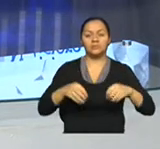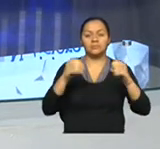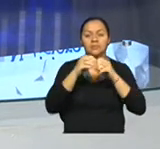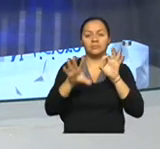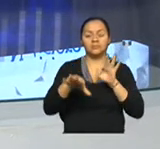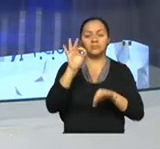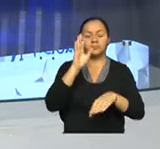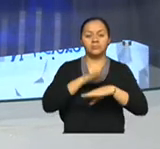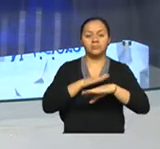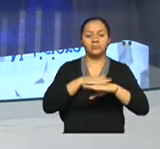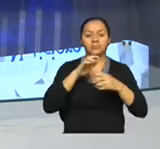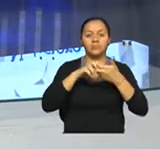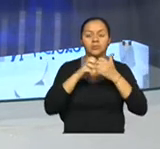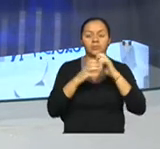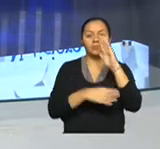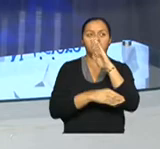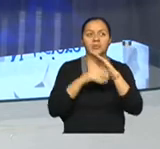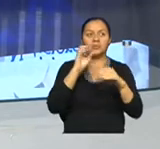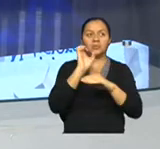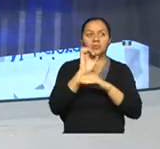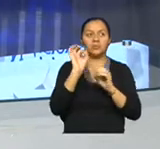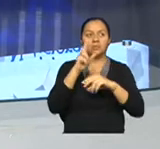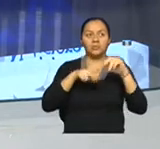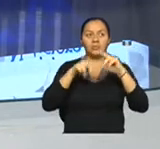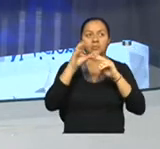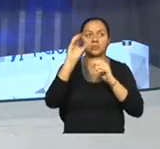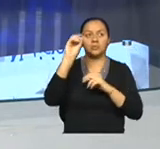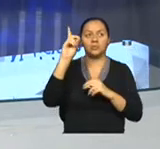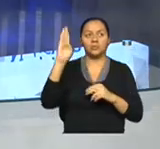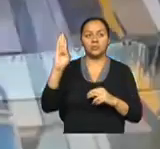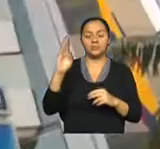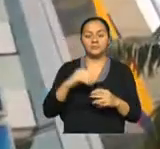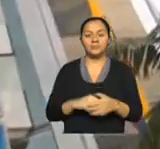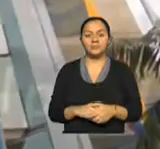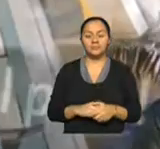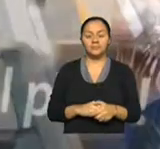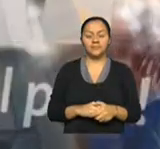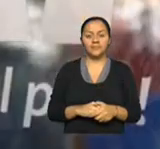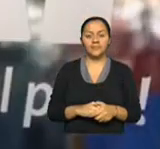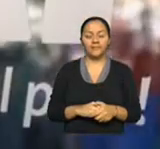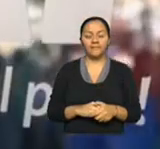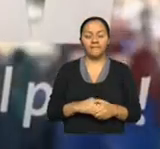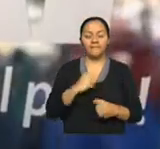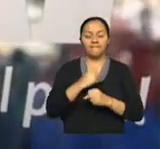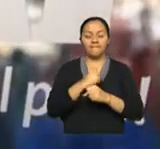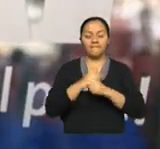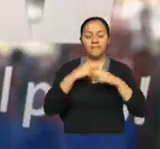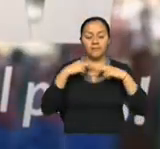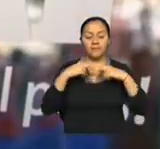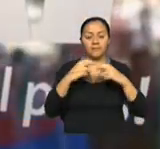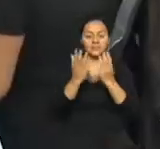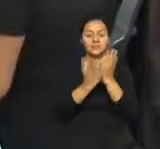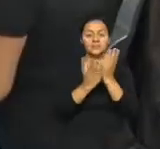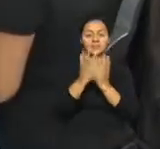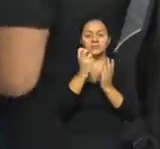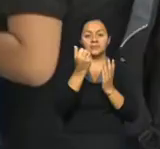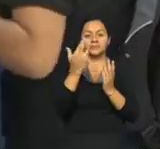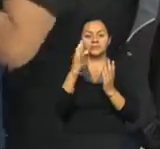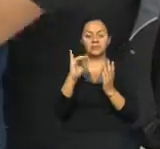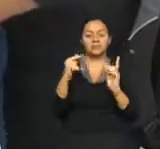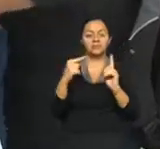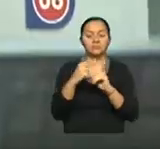detectar casos como el de Petroecuador o la constructora Odebrecht. El trabajo investigativo del Servicio de Rentas